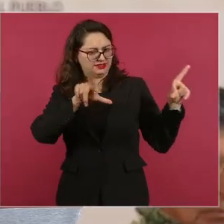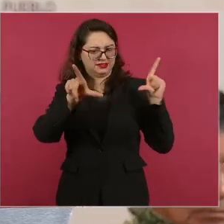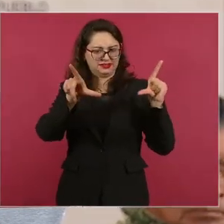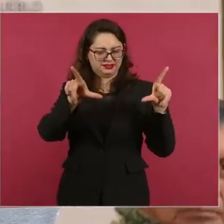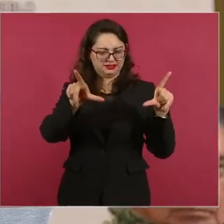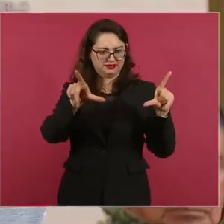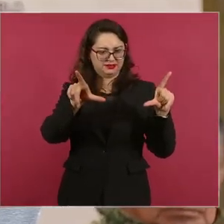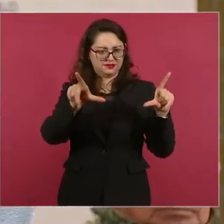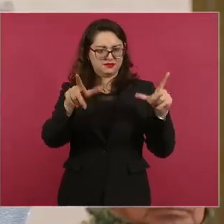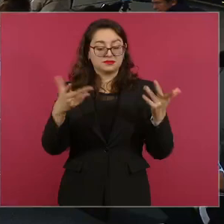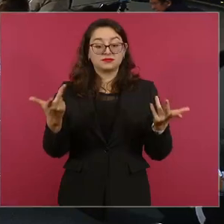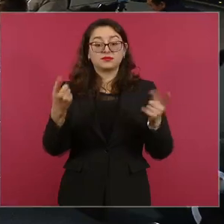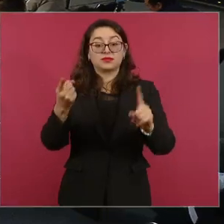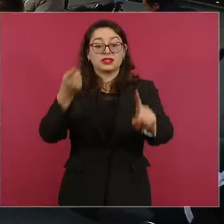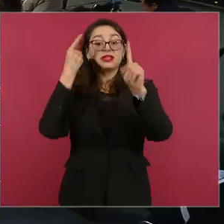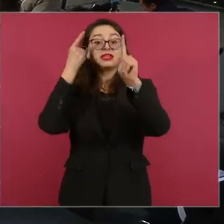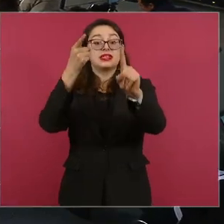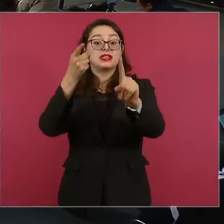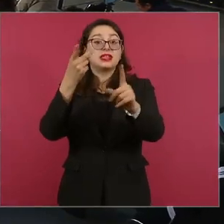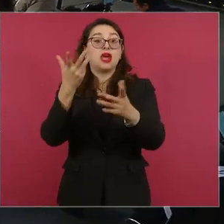esto es el ideal.